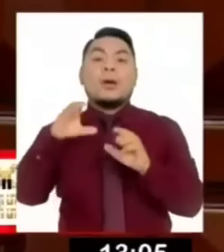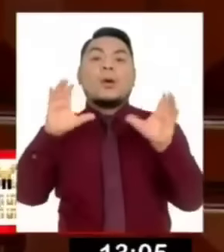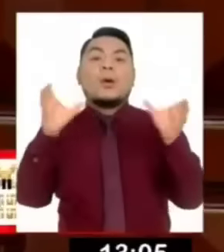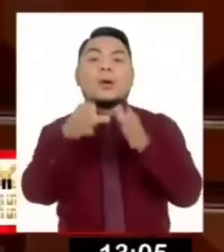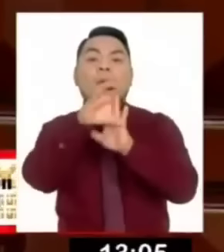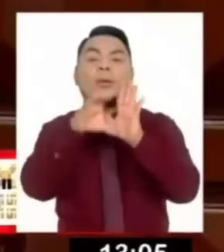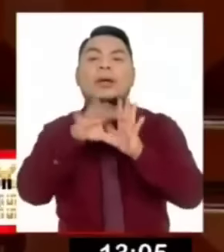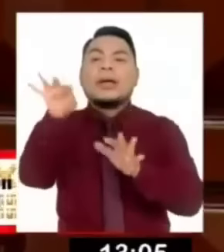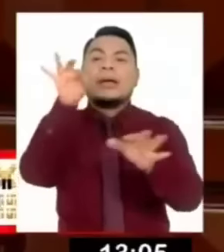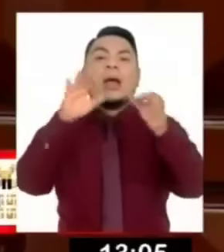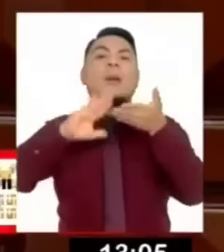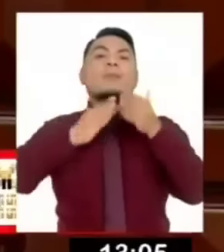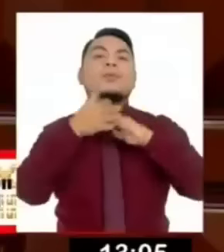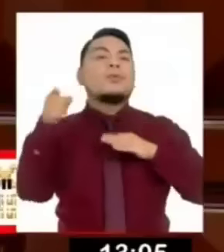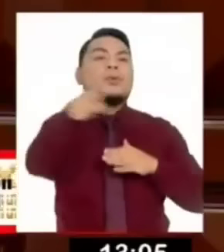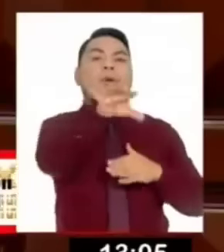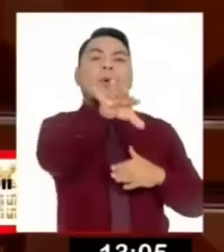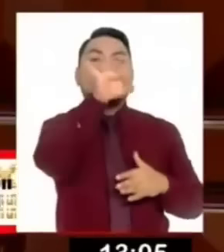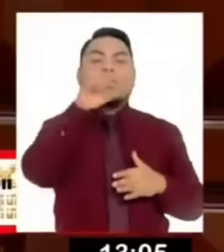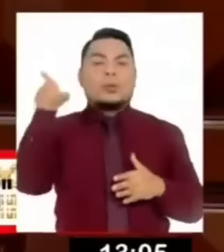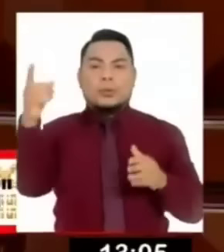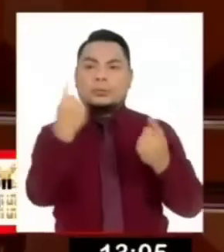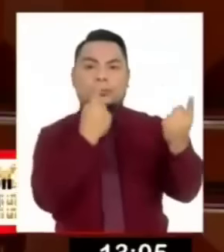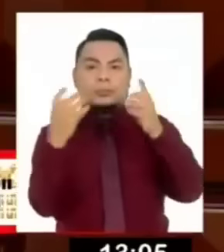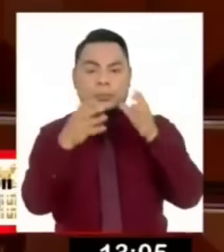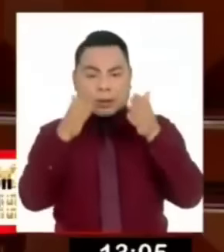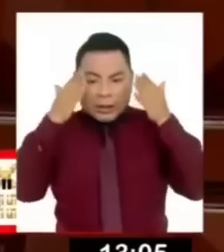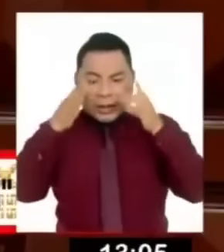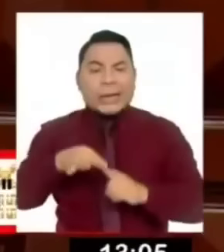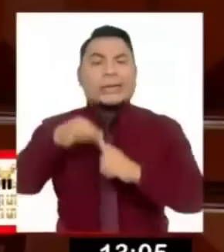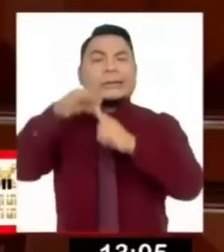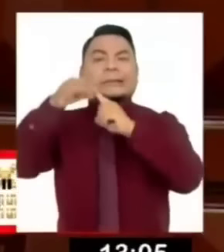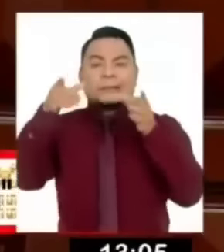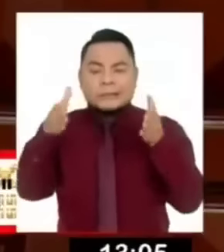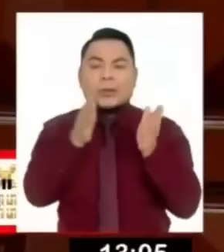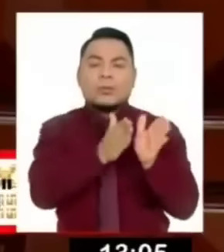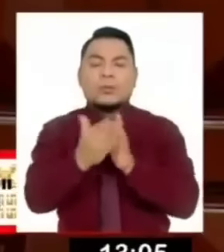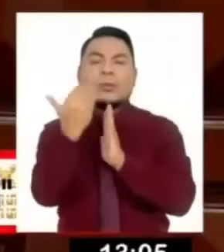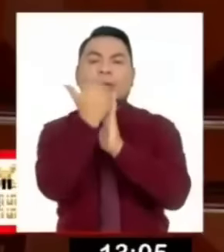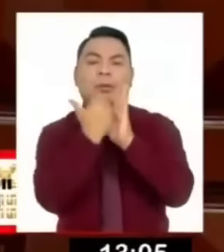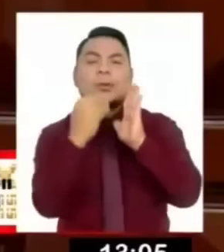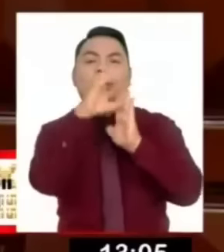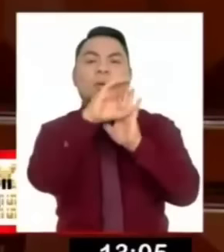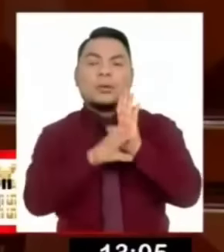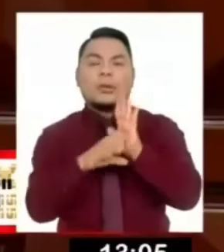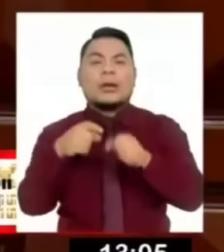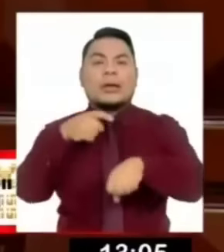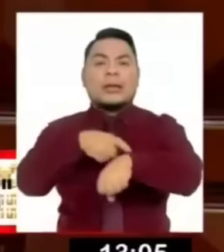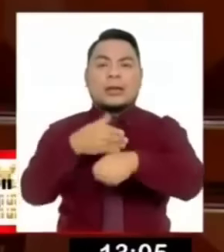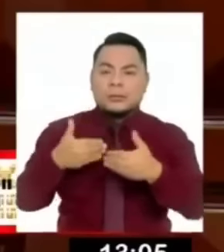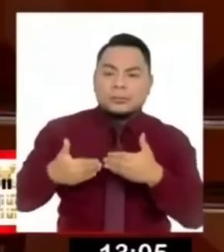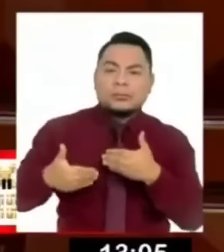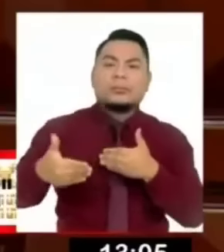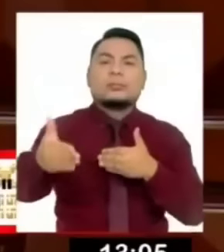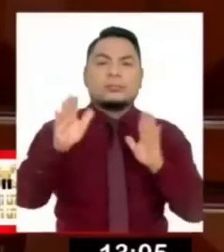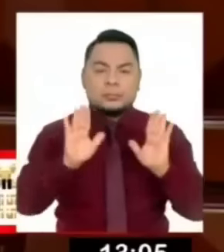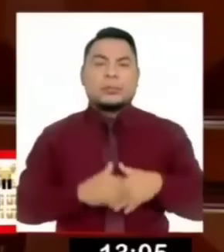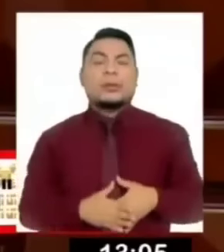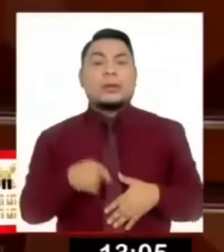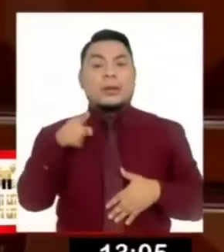será elegida por el pueblo exclusivamente para dedicarse a elaborarla en un plazo predeterminado.